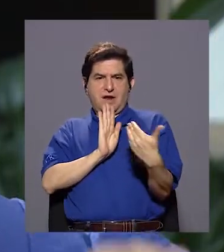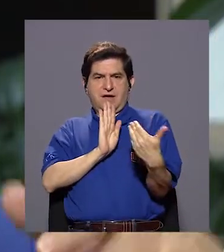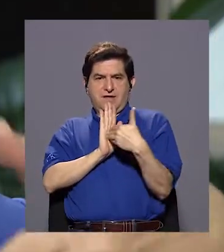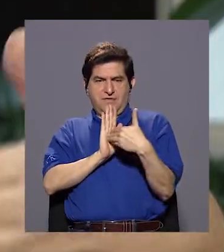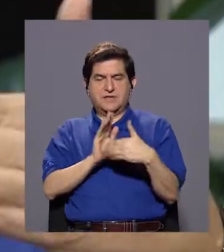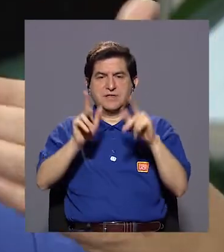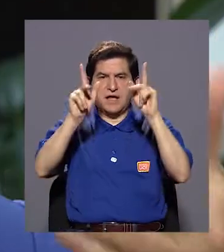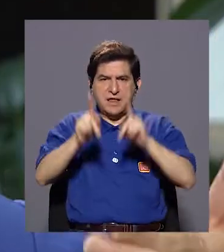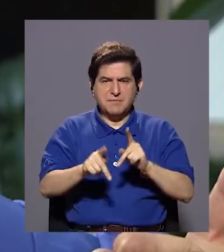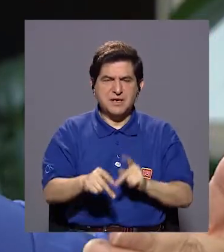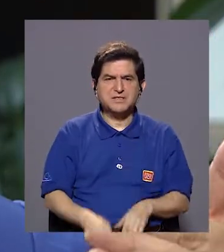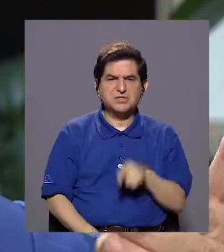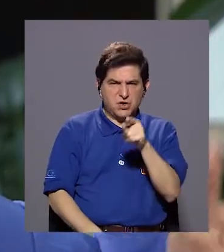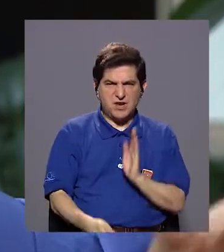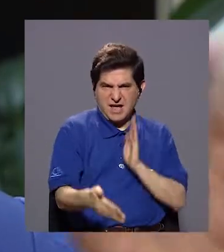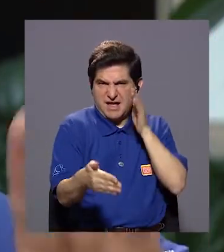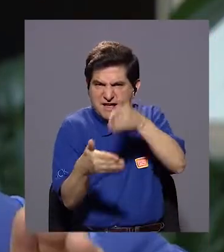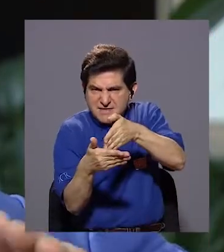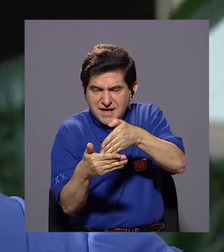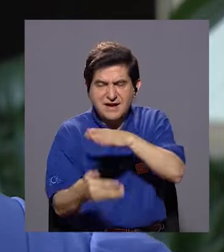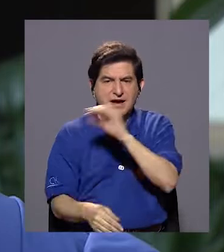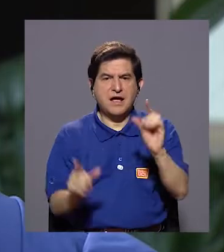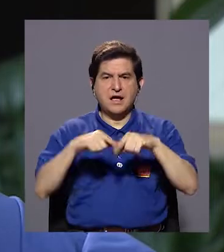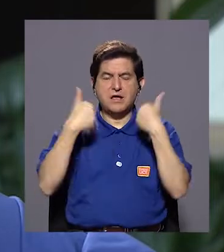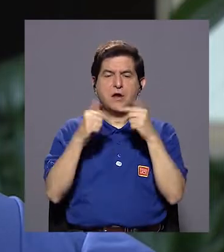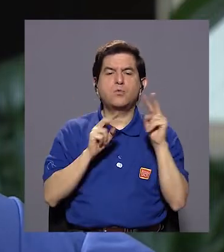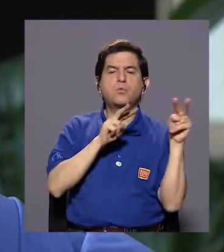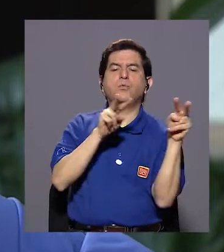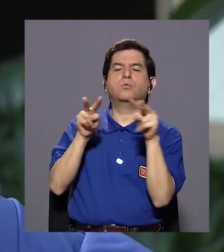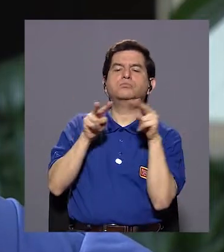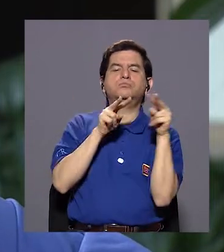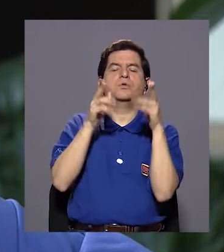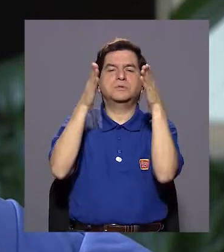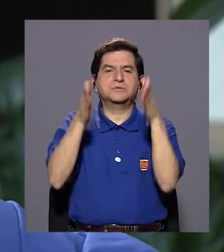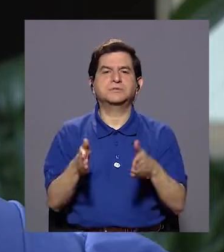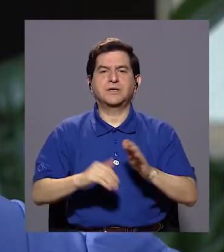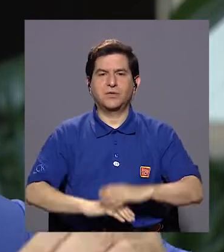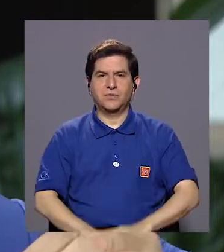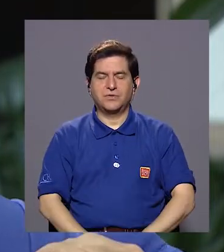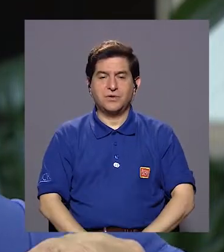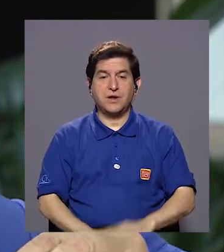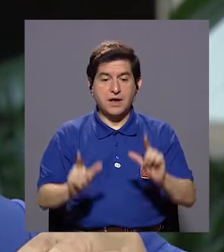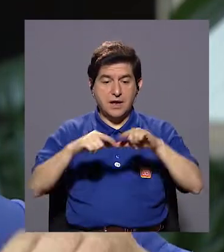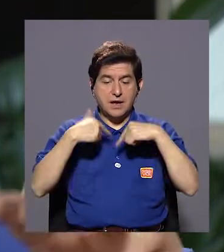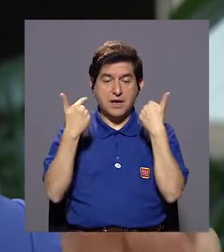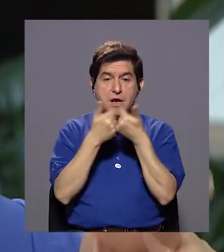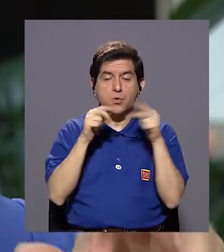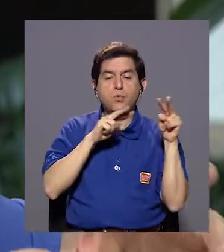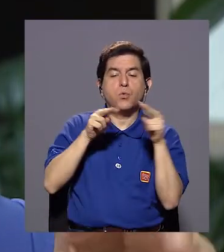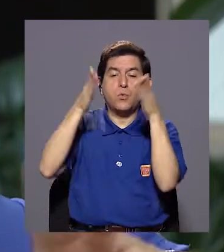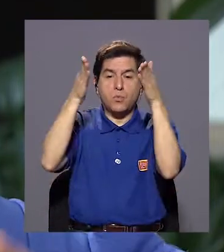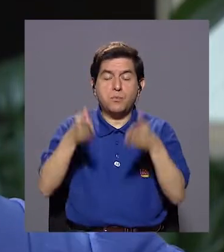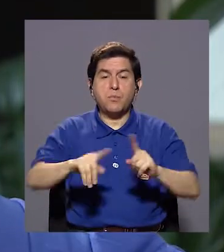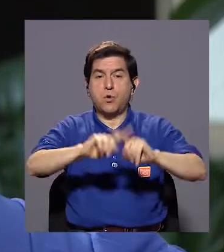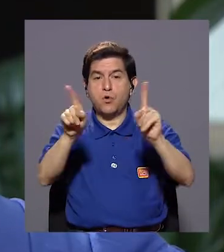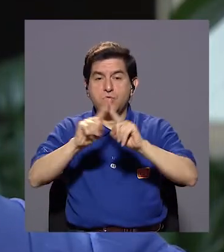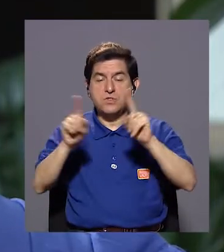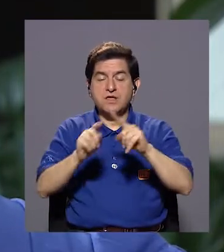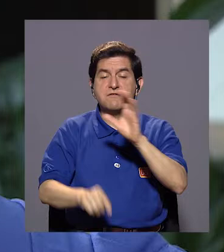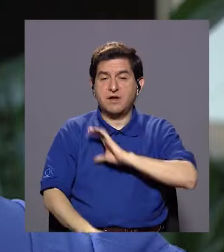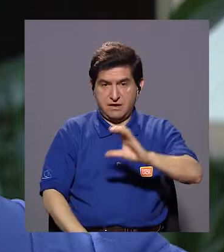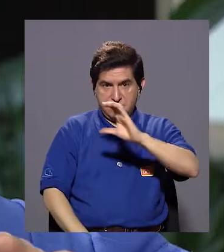violentada, la persona que violenta y el grupo de observadores, ¿verdad? Y en el grupo de observadores también hay